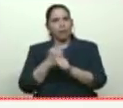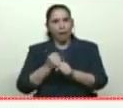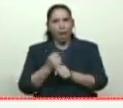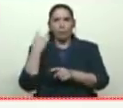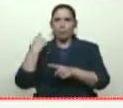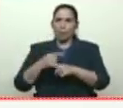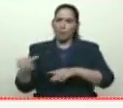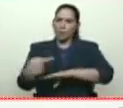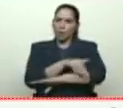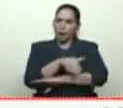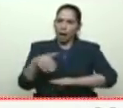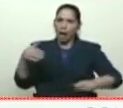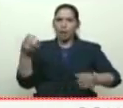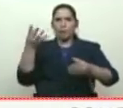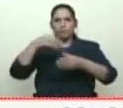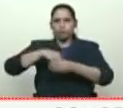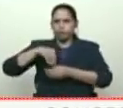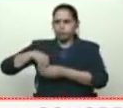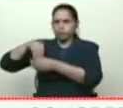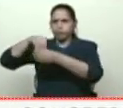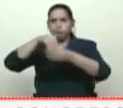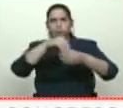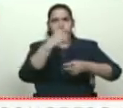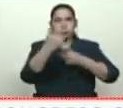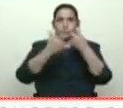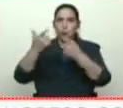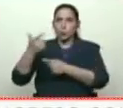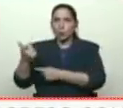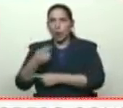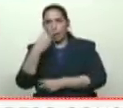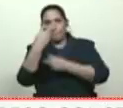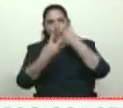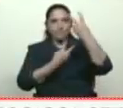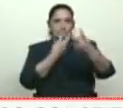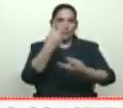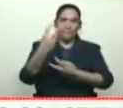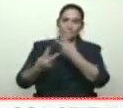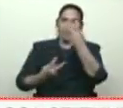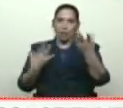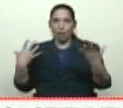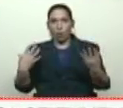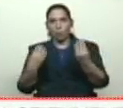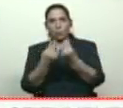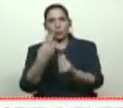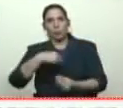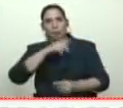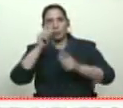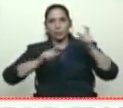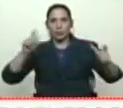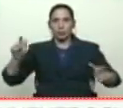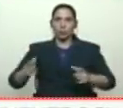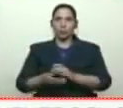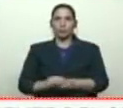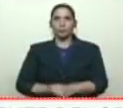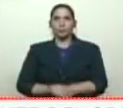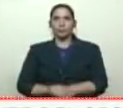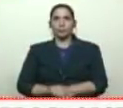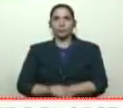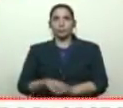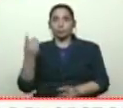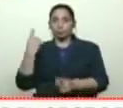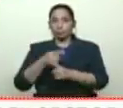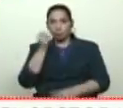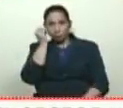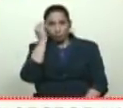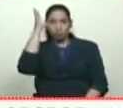incorporarnos. Tenemos que ir a buscar, a ver, a tocar, a acompañar a nuestra gente. Y no como espectadores. Tenemos que tener